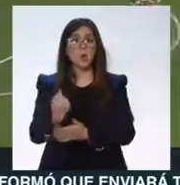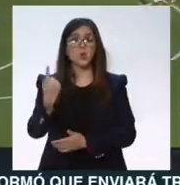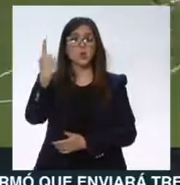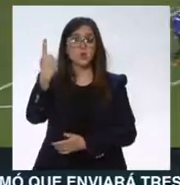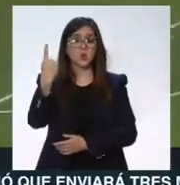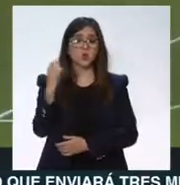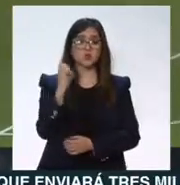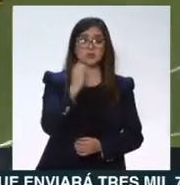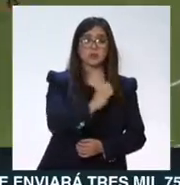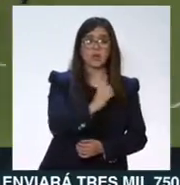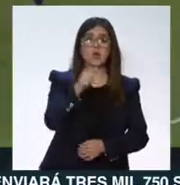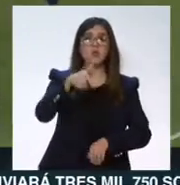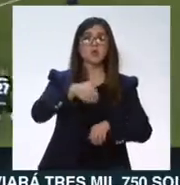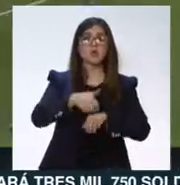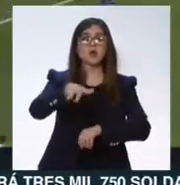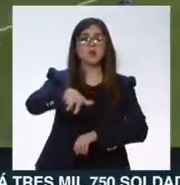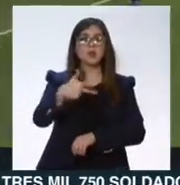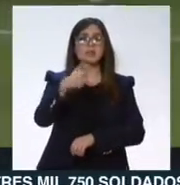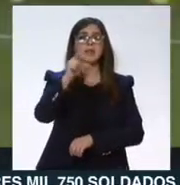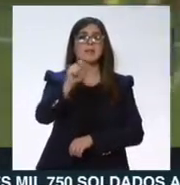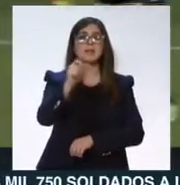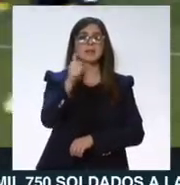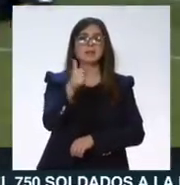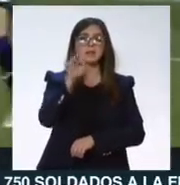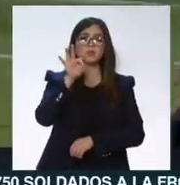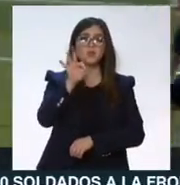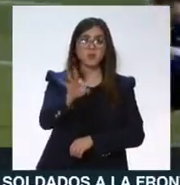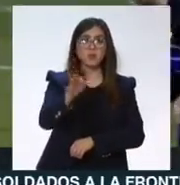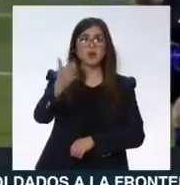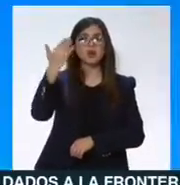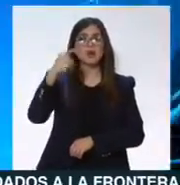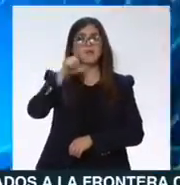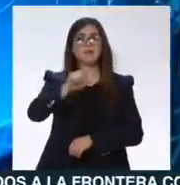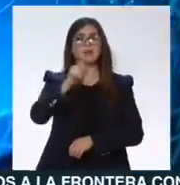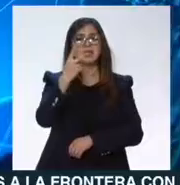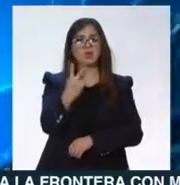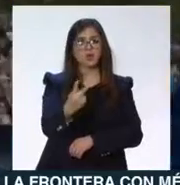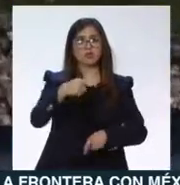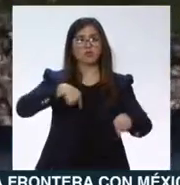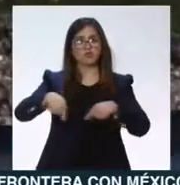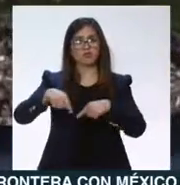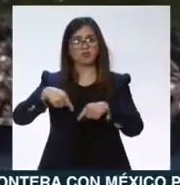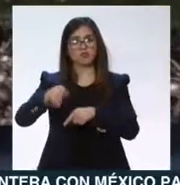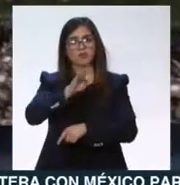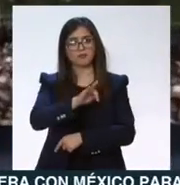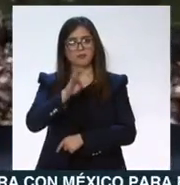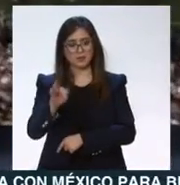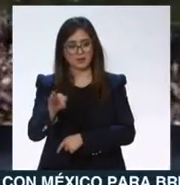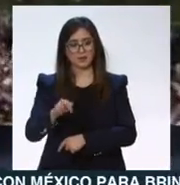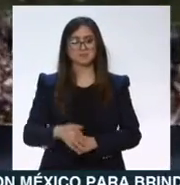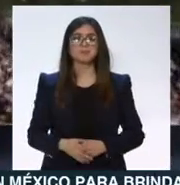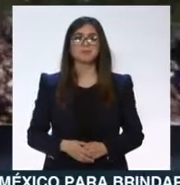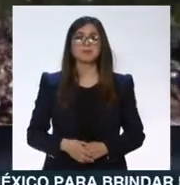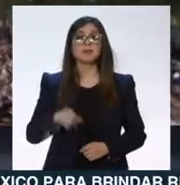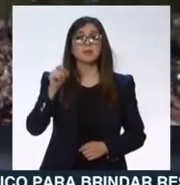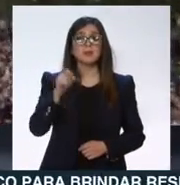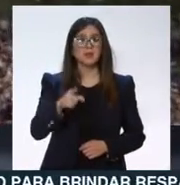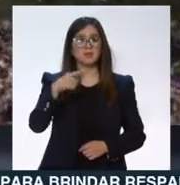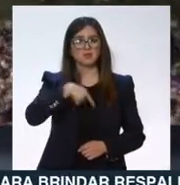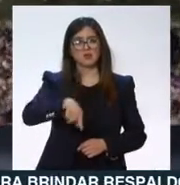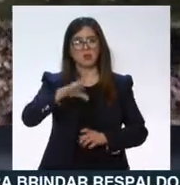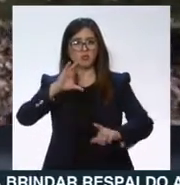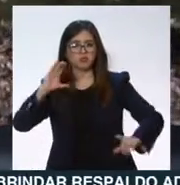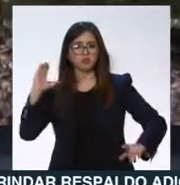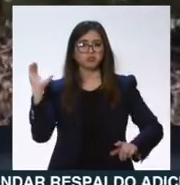quedan en el lugar 13 con 26 puntos después de 22 fechas. Los festejos del sexto Super Bowl de los